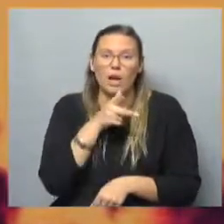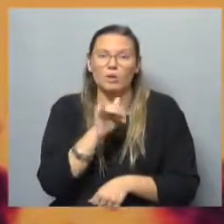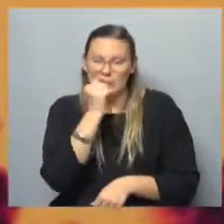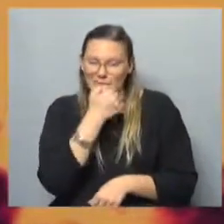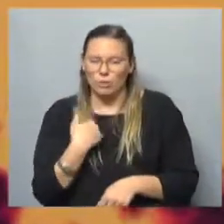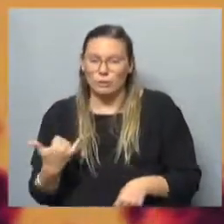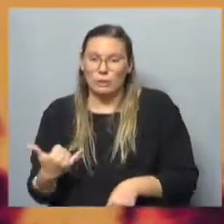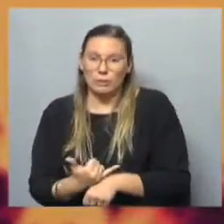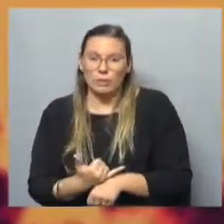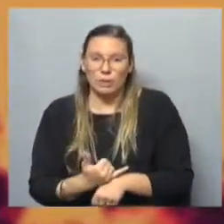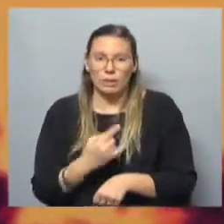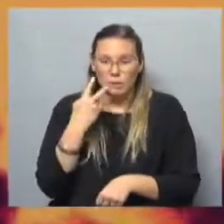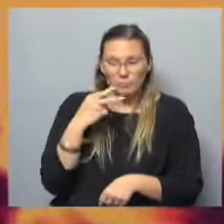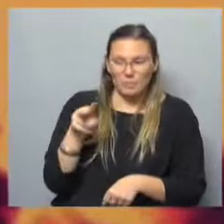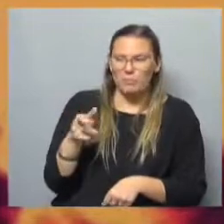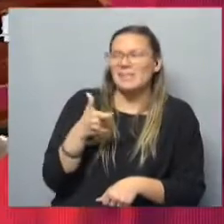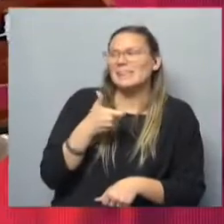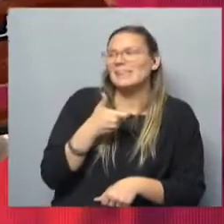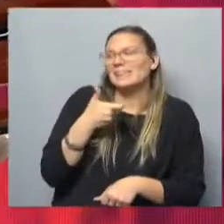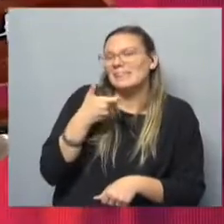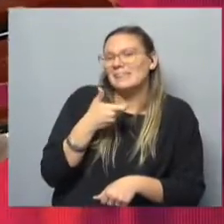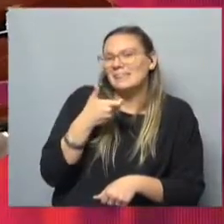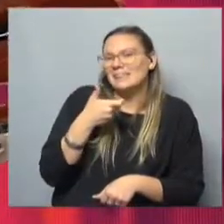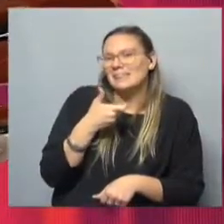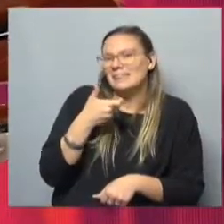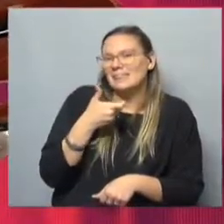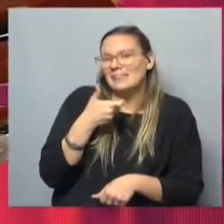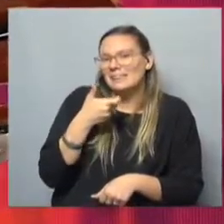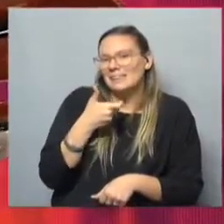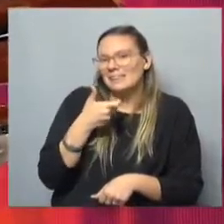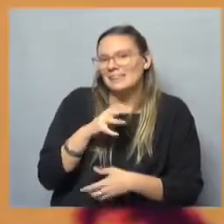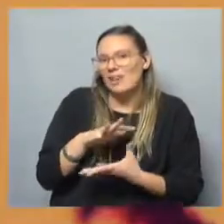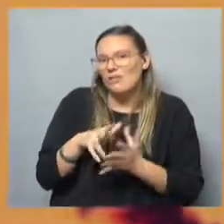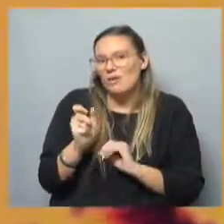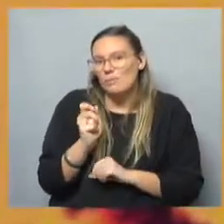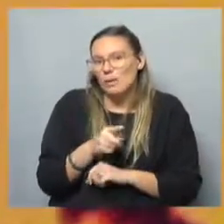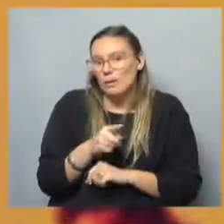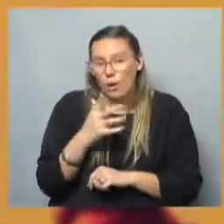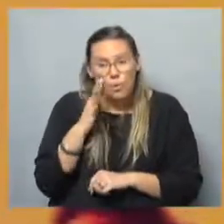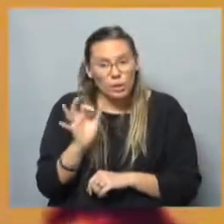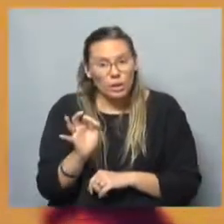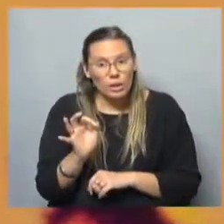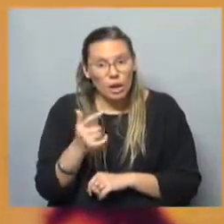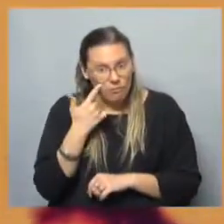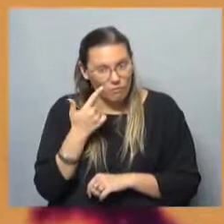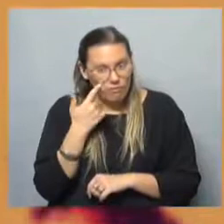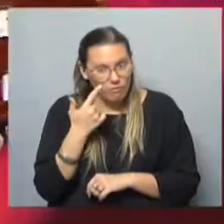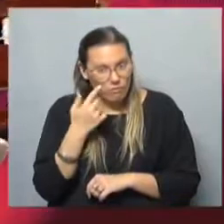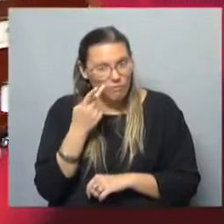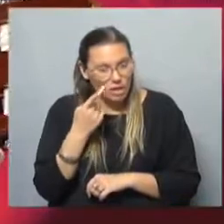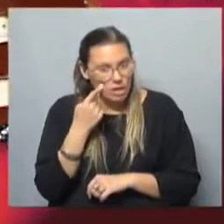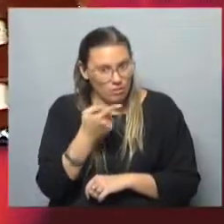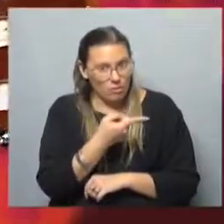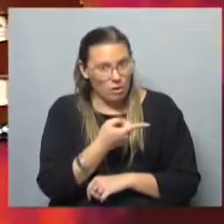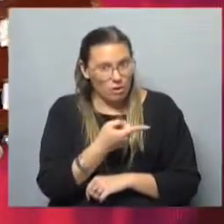de él, te mira y se sonríe. Es su manera, mirá. Es vivazo ese chiquito.